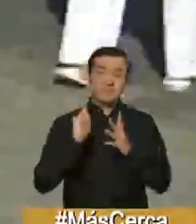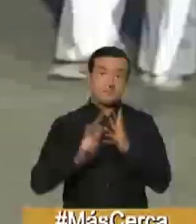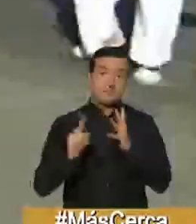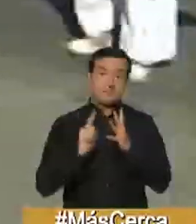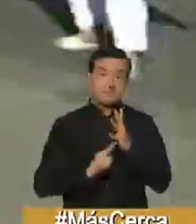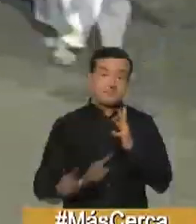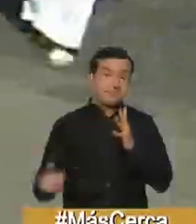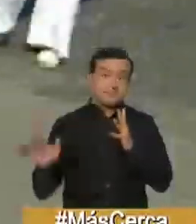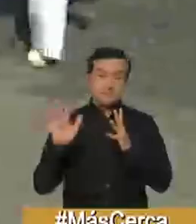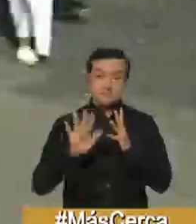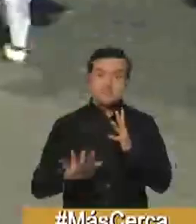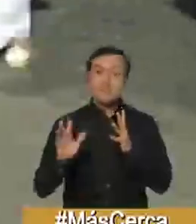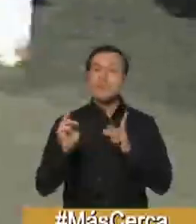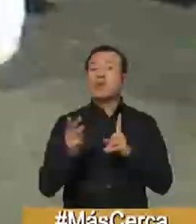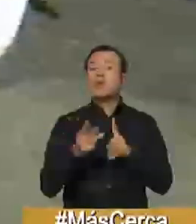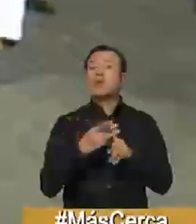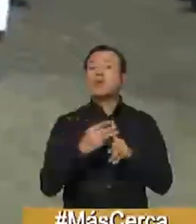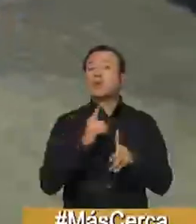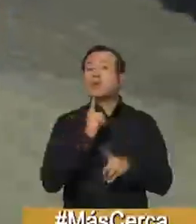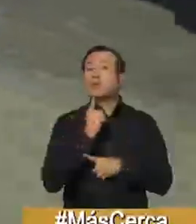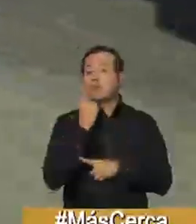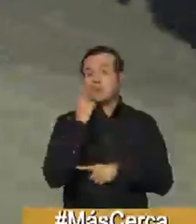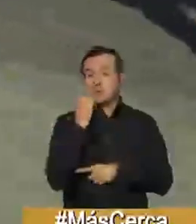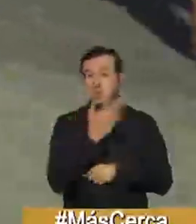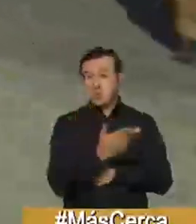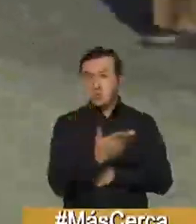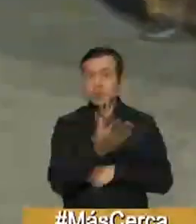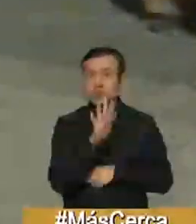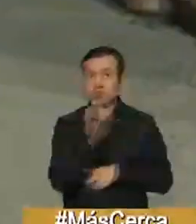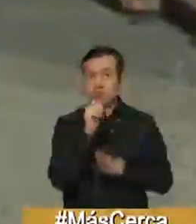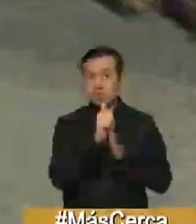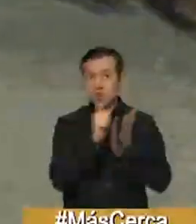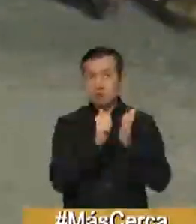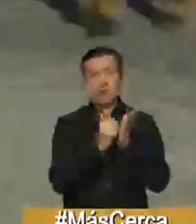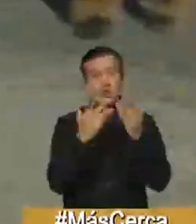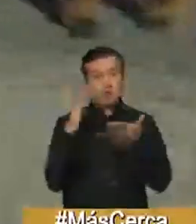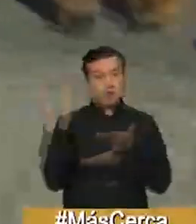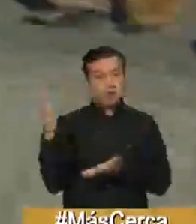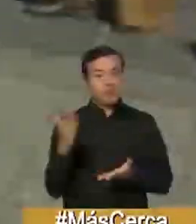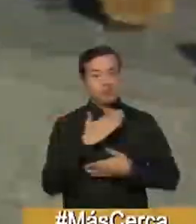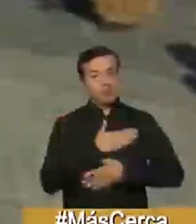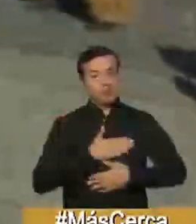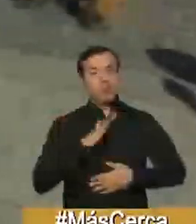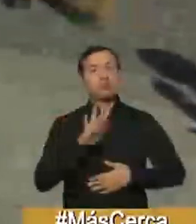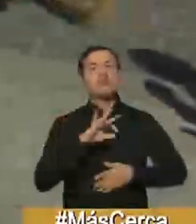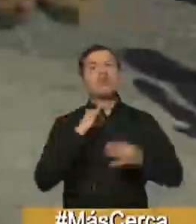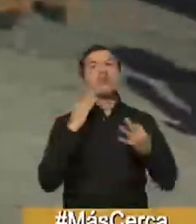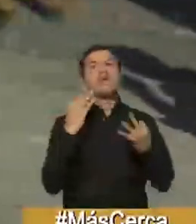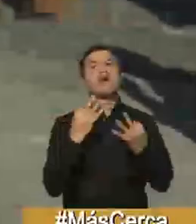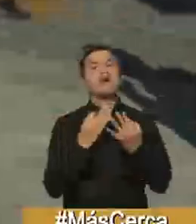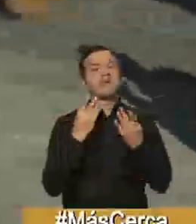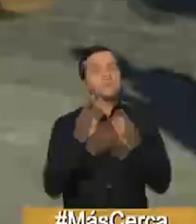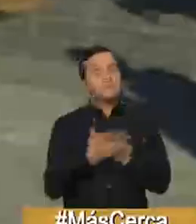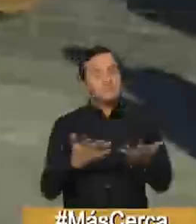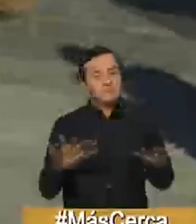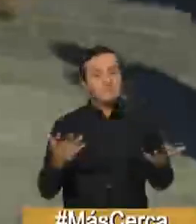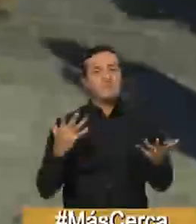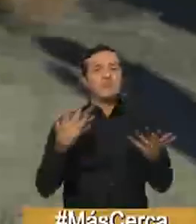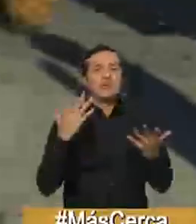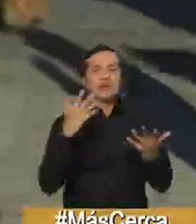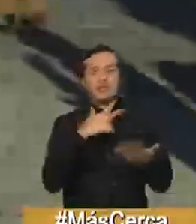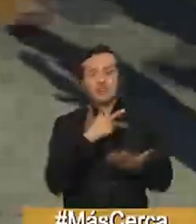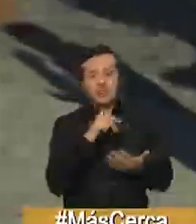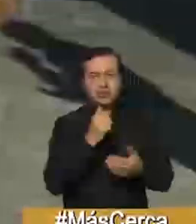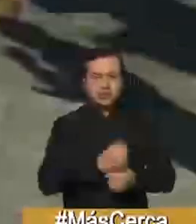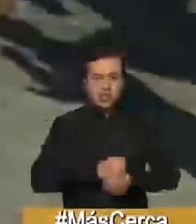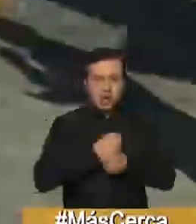podrán acceder a través de las redes sociales para poder hacer su agenda y bajar y disfrutar en familia. Tendremos el chagra, el